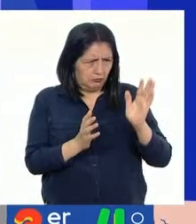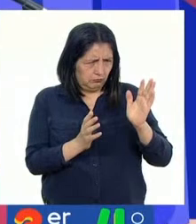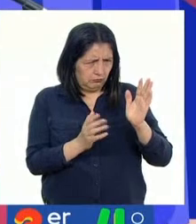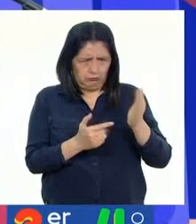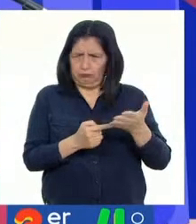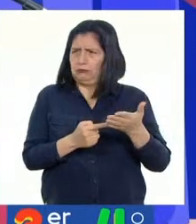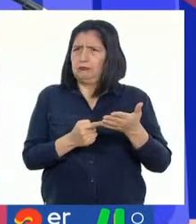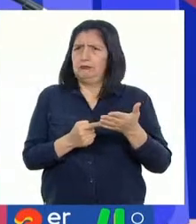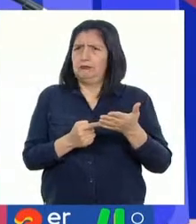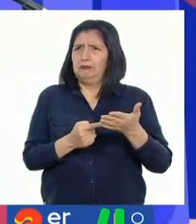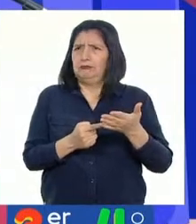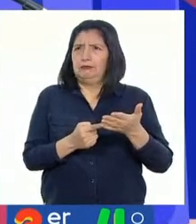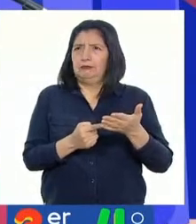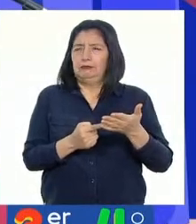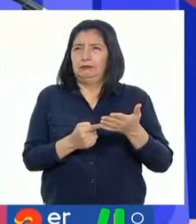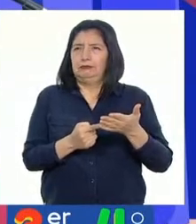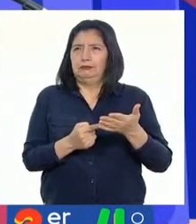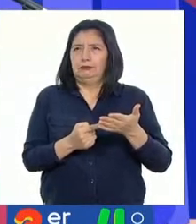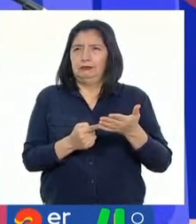¿Qué?